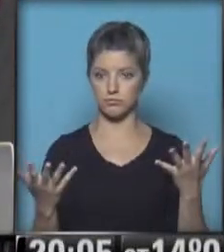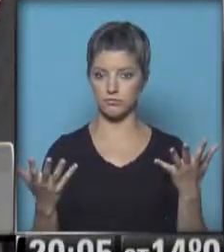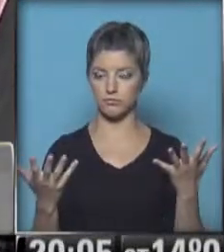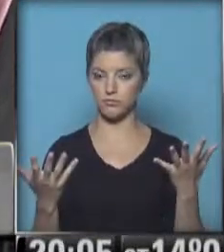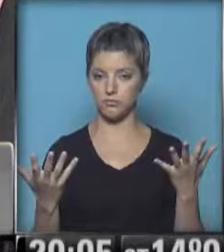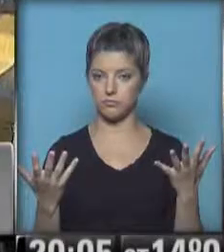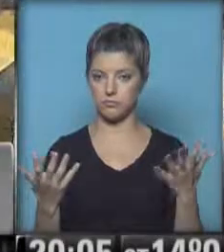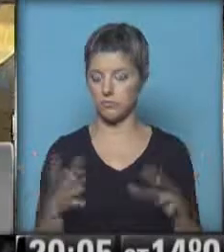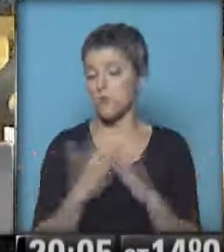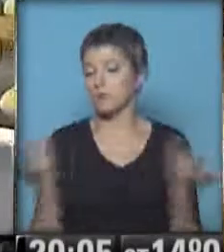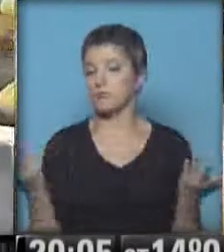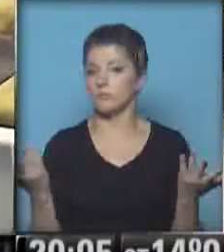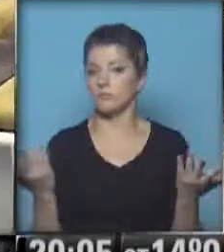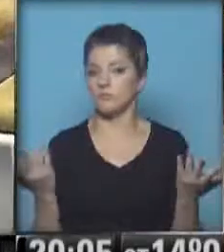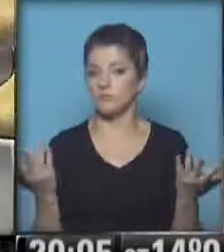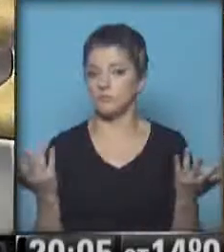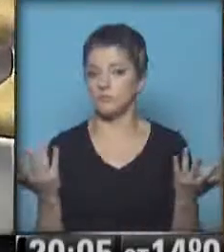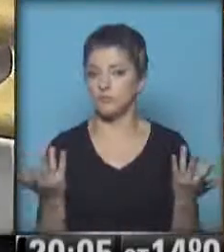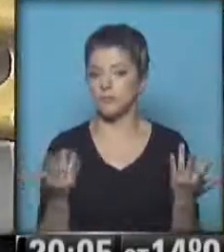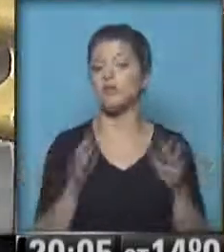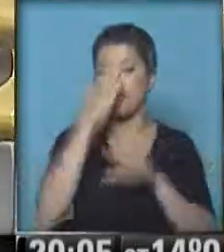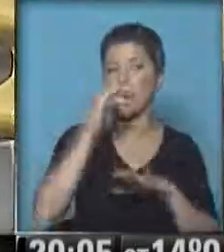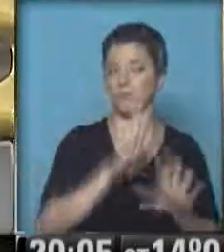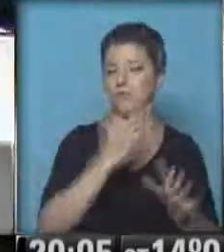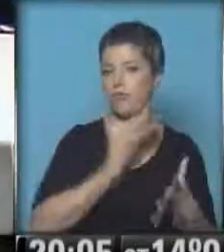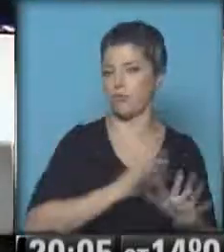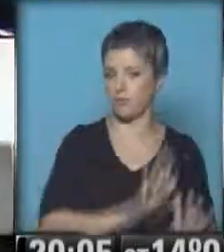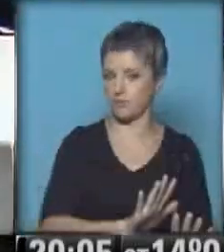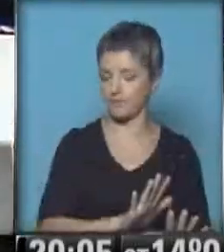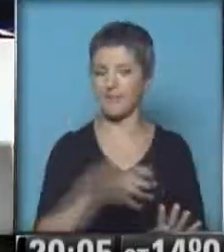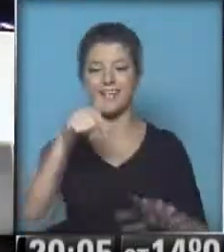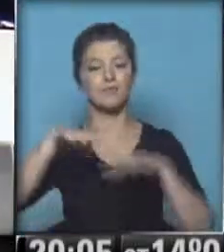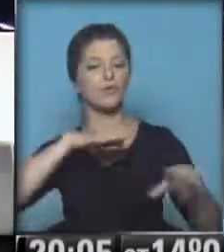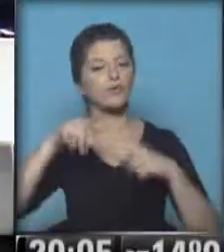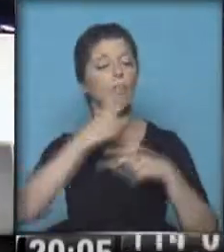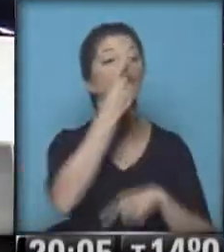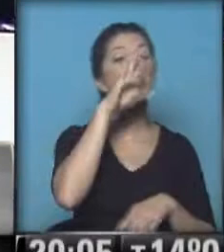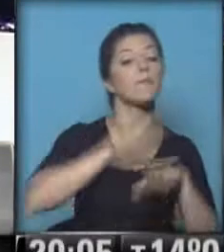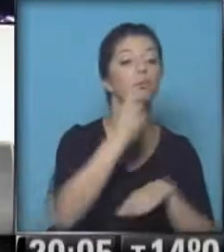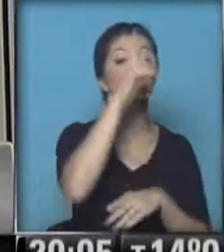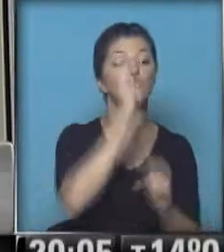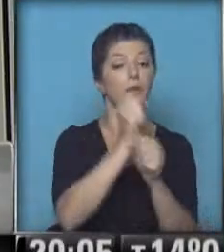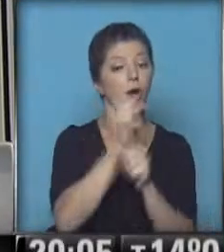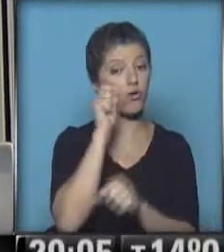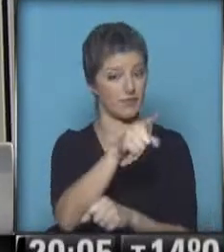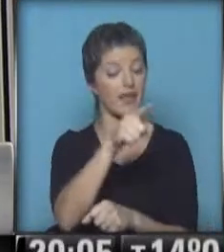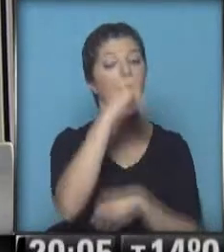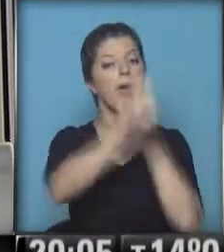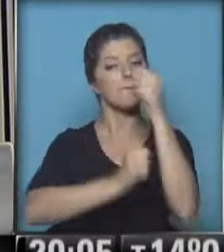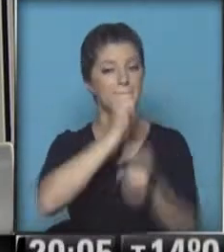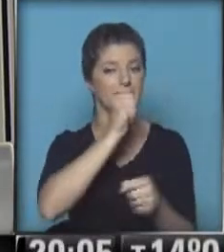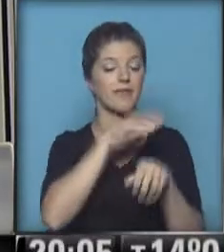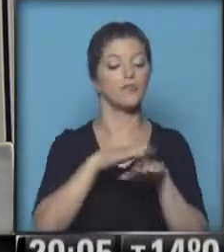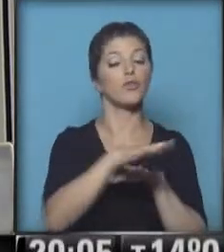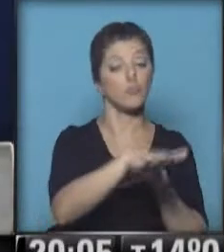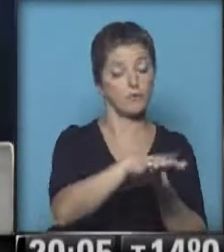y bueno, y ahí aflojaron. La agresión por parte de un empleado de una de las empresas de estacionamiento de la ciudad contra